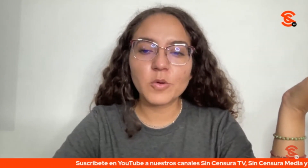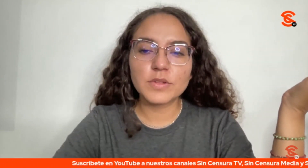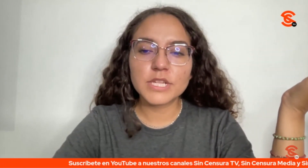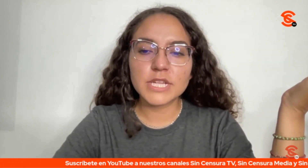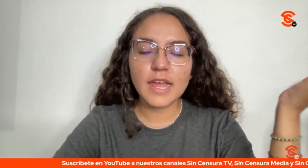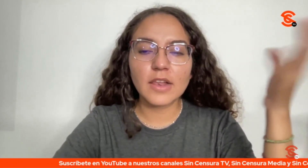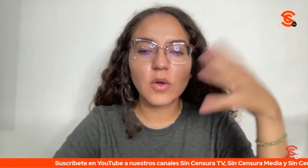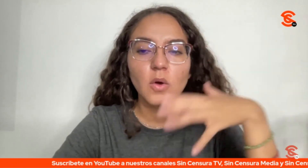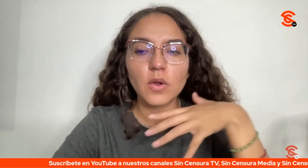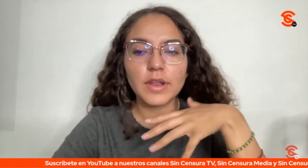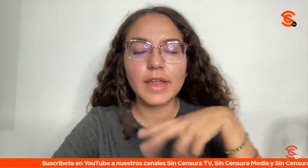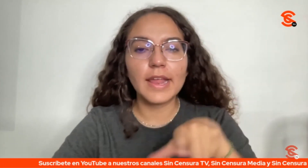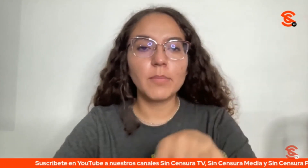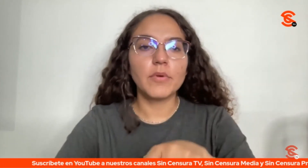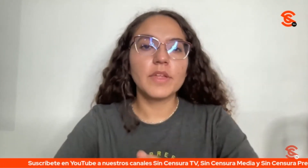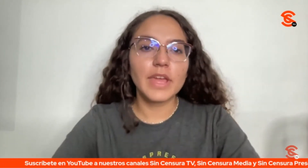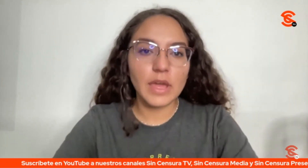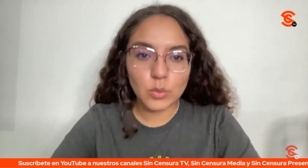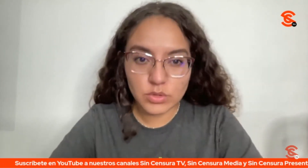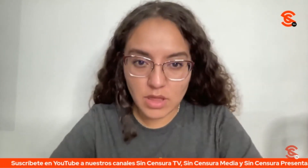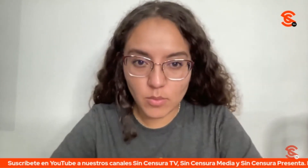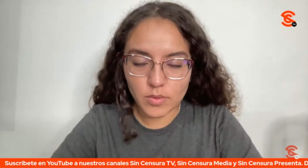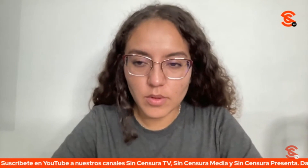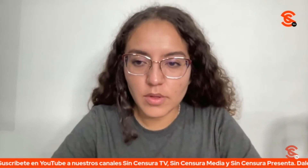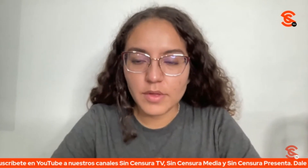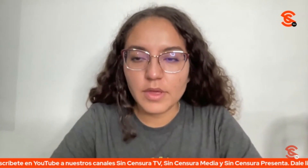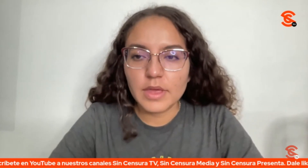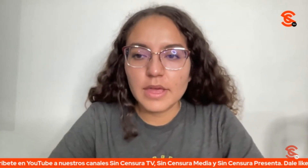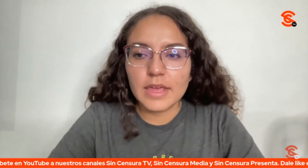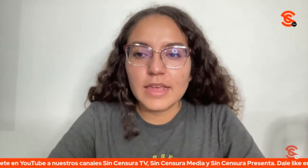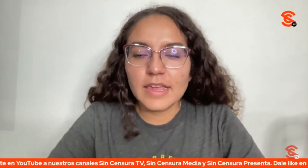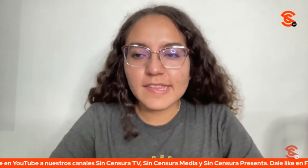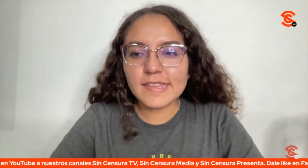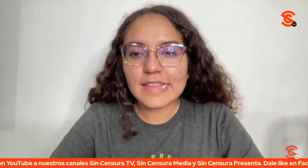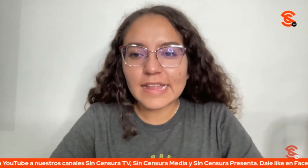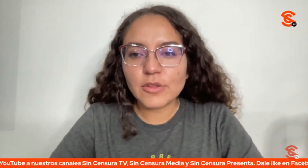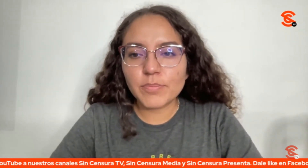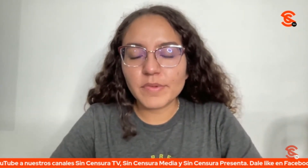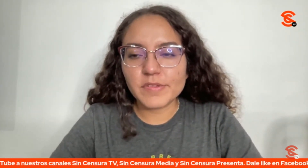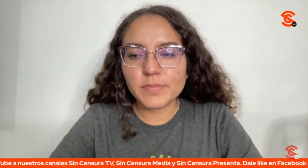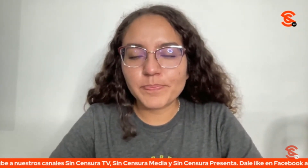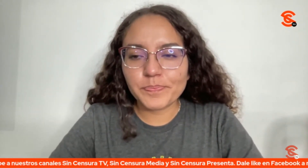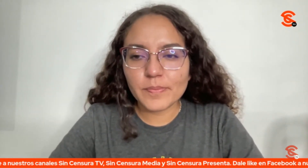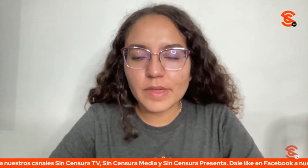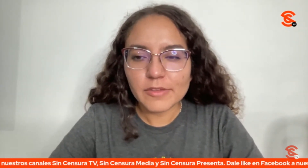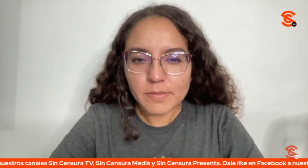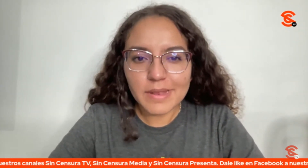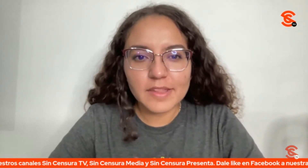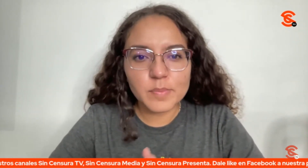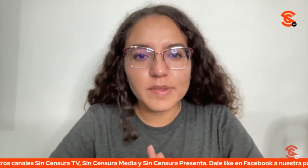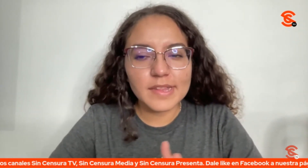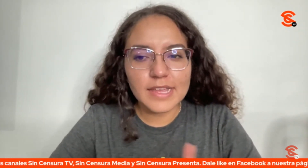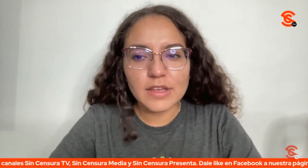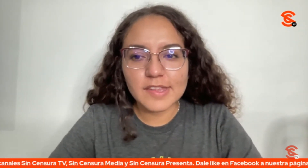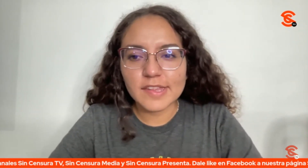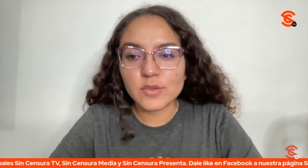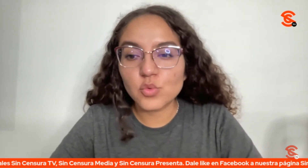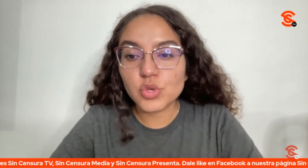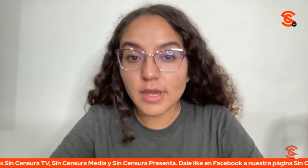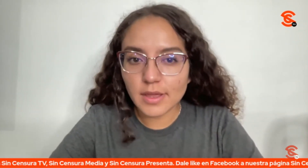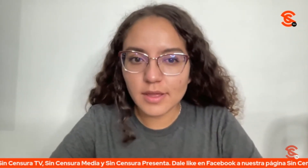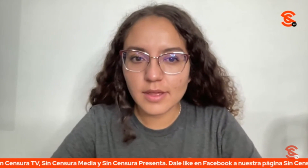el Poder Judicial con el Poder Ejecutivo. Este trato, pues, yo también después